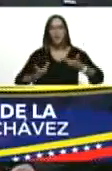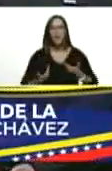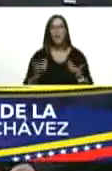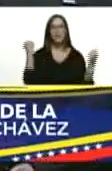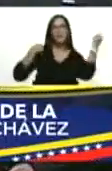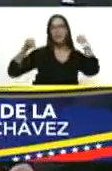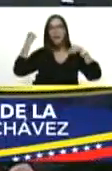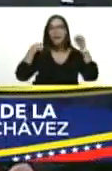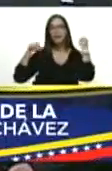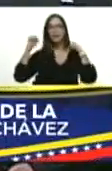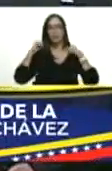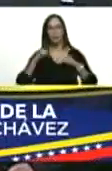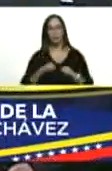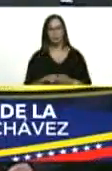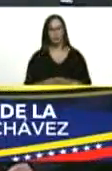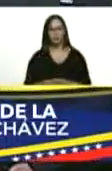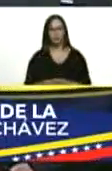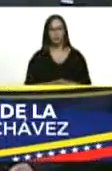rebeldía.